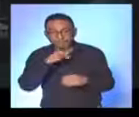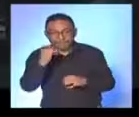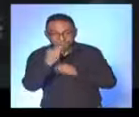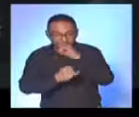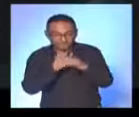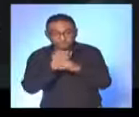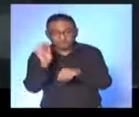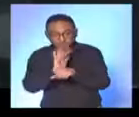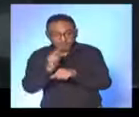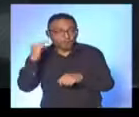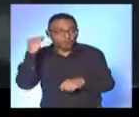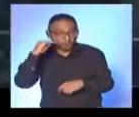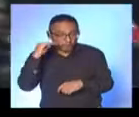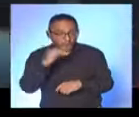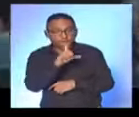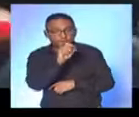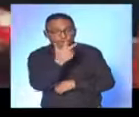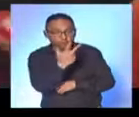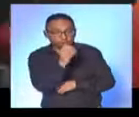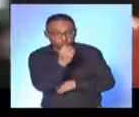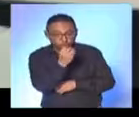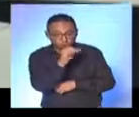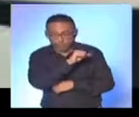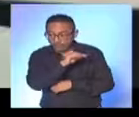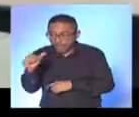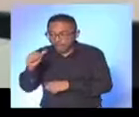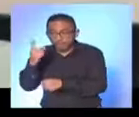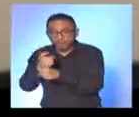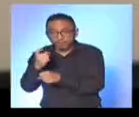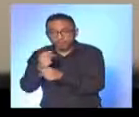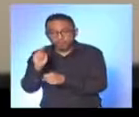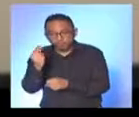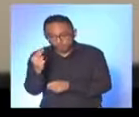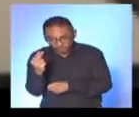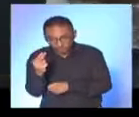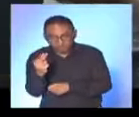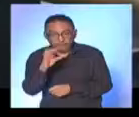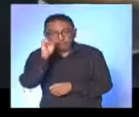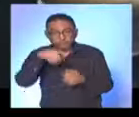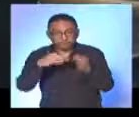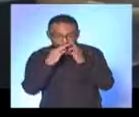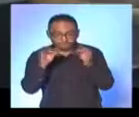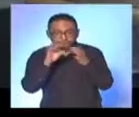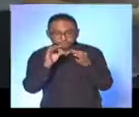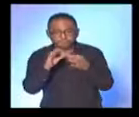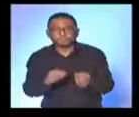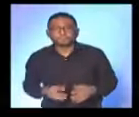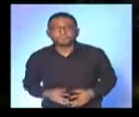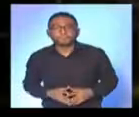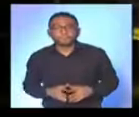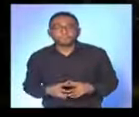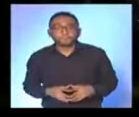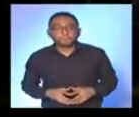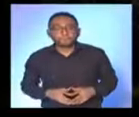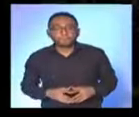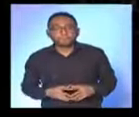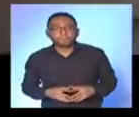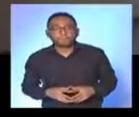se llevará a cabo del 28 de octubre al 1 de noviembre. Jorge Mora Díaz de León, SM Noticias.